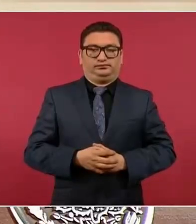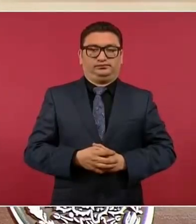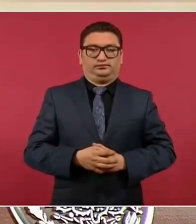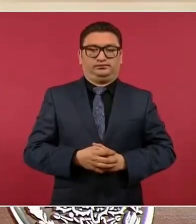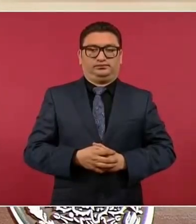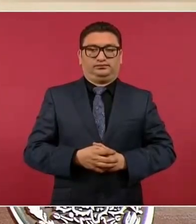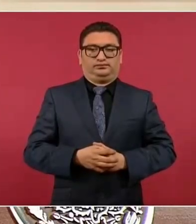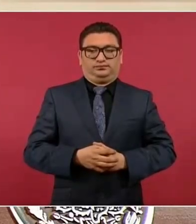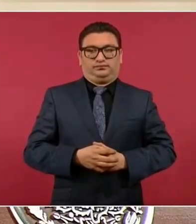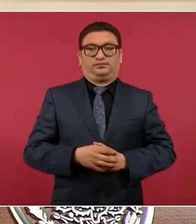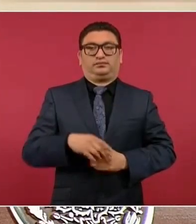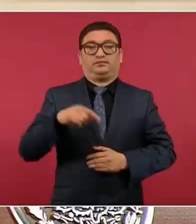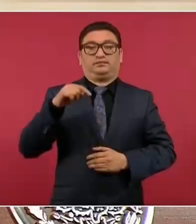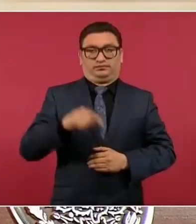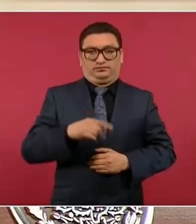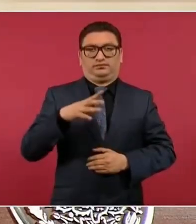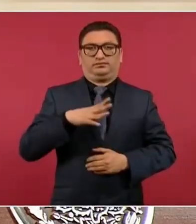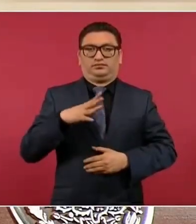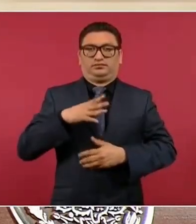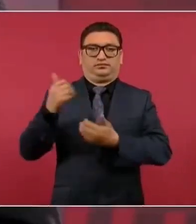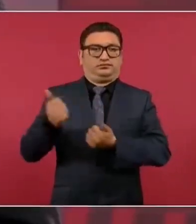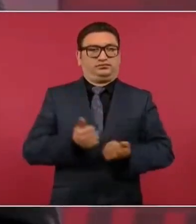O sea, aquí es tráfico.